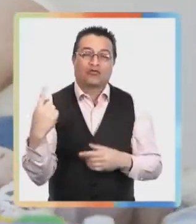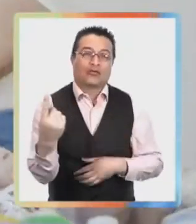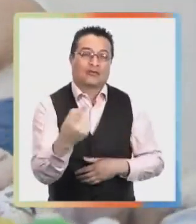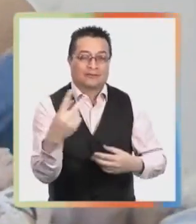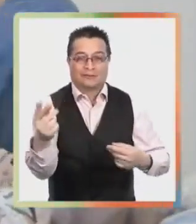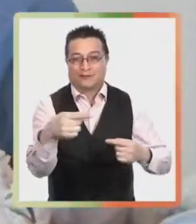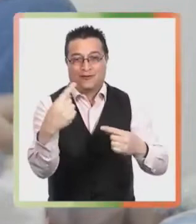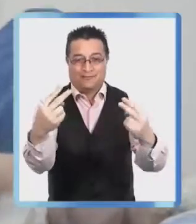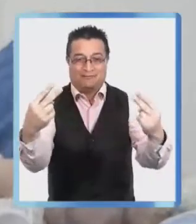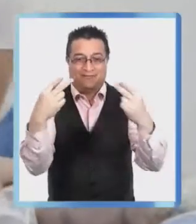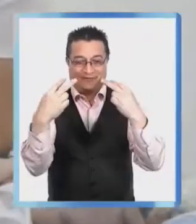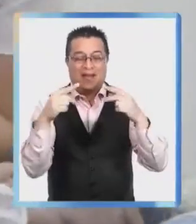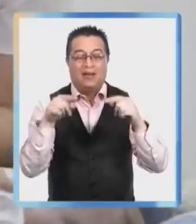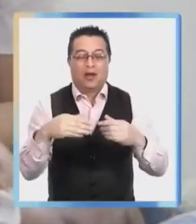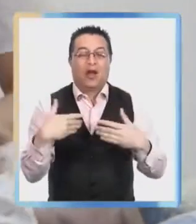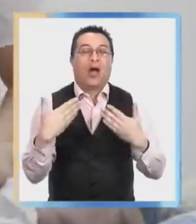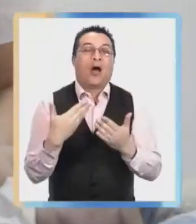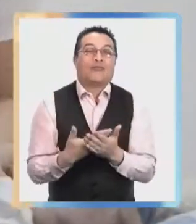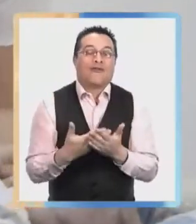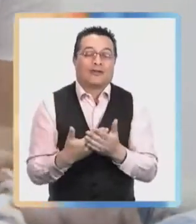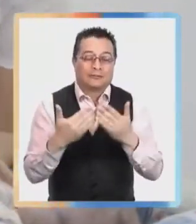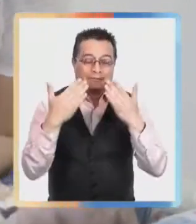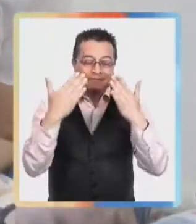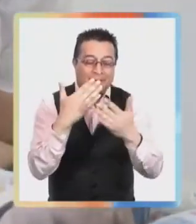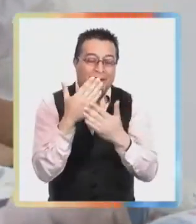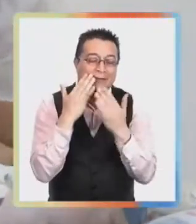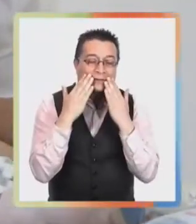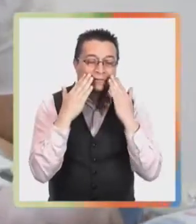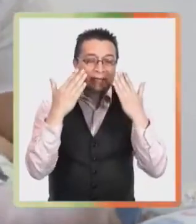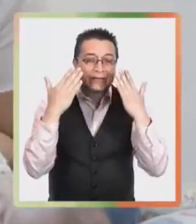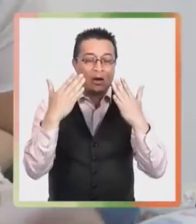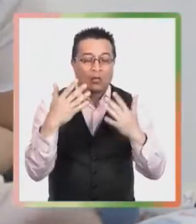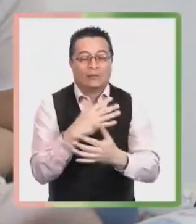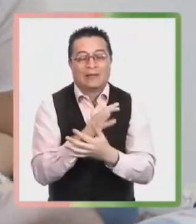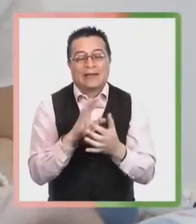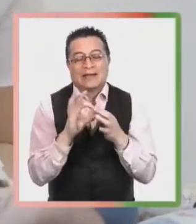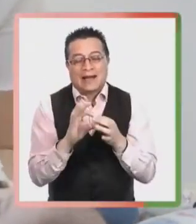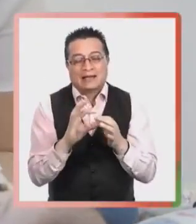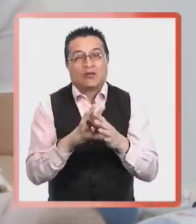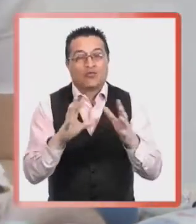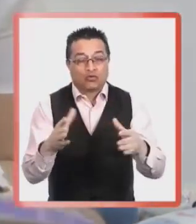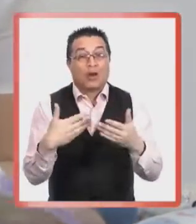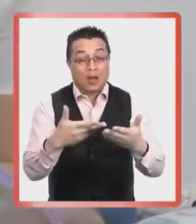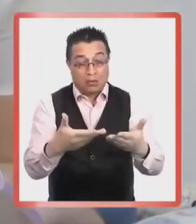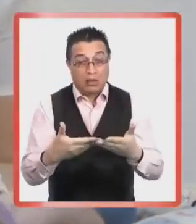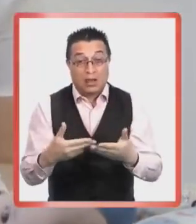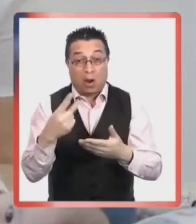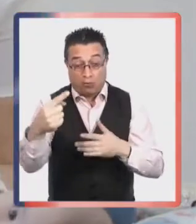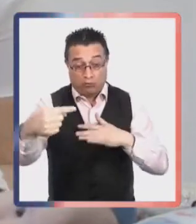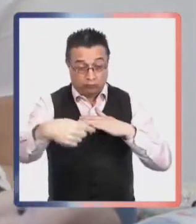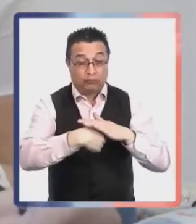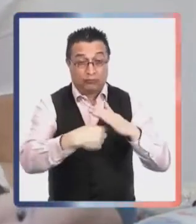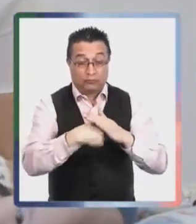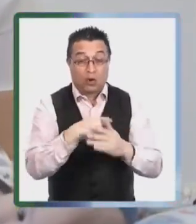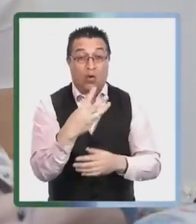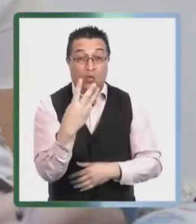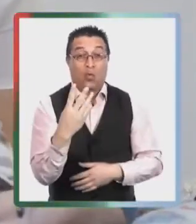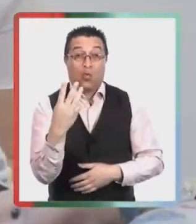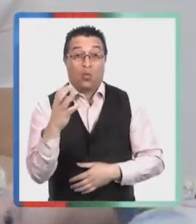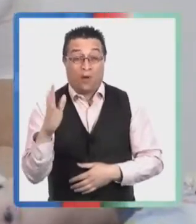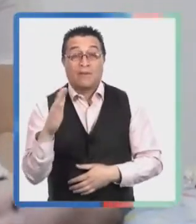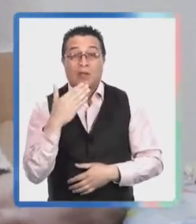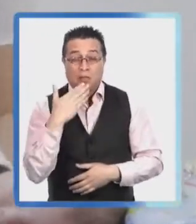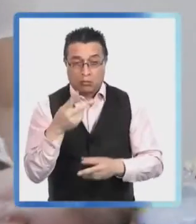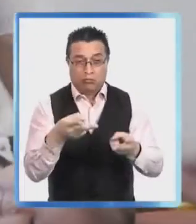tantas personas que nos están viendo y a quienes aprovechó de enviar un cariñoso saludo lleno de gratitud invitándolos a conocer no sólo en nuestra página web